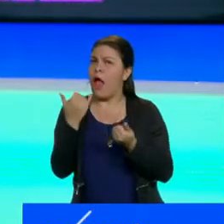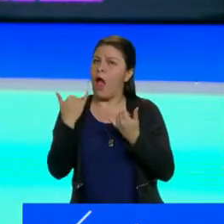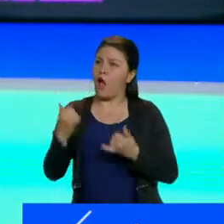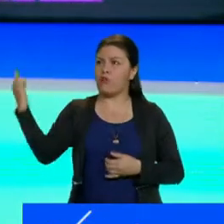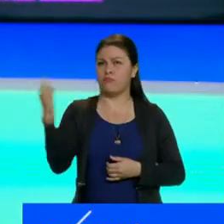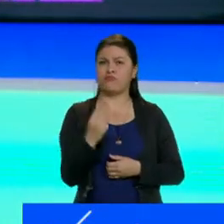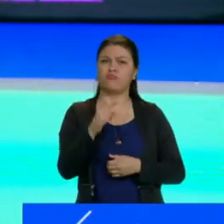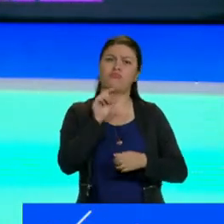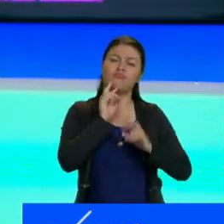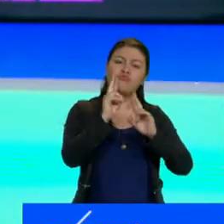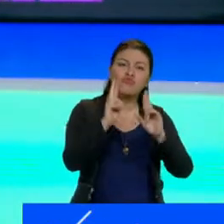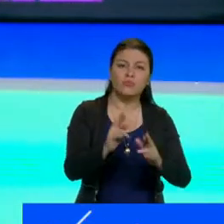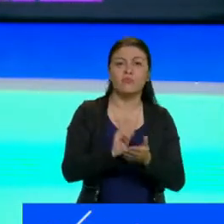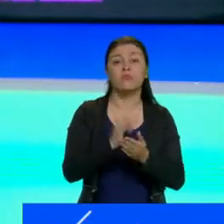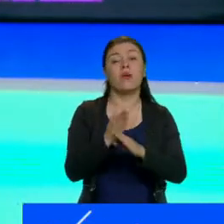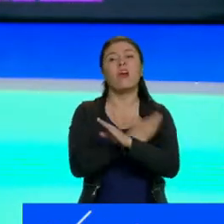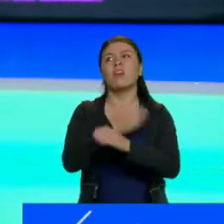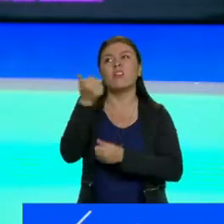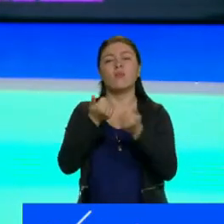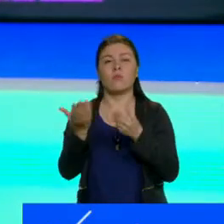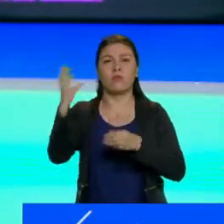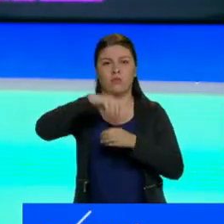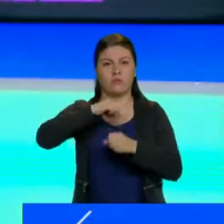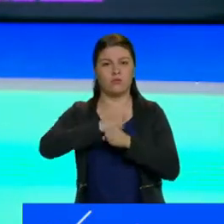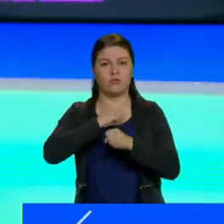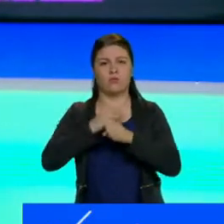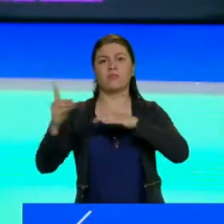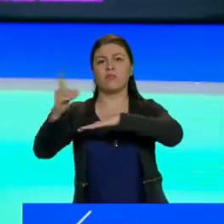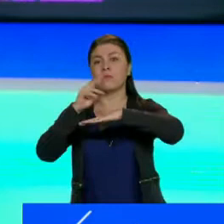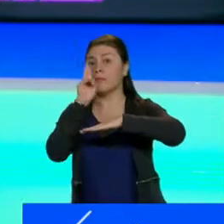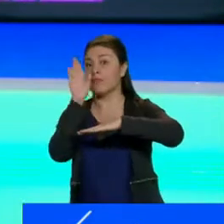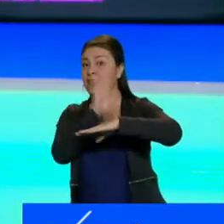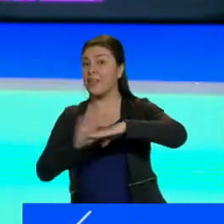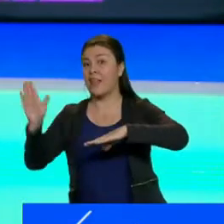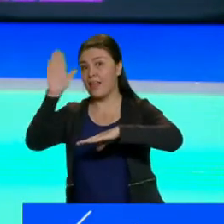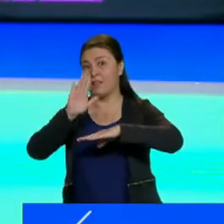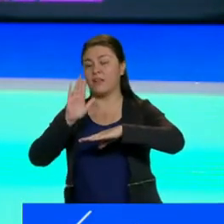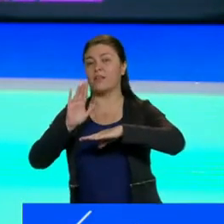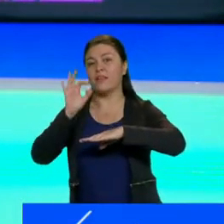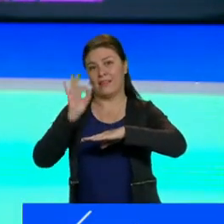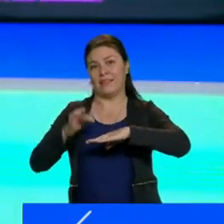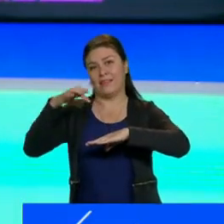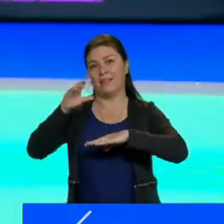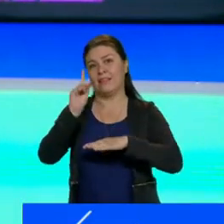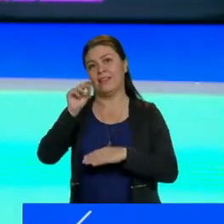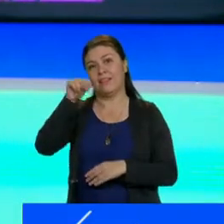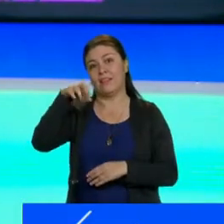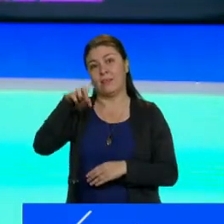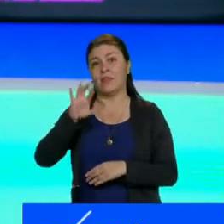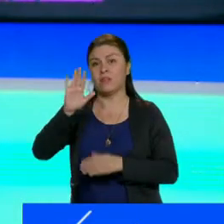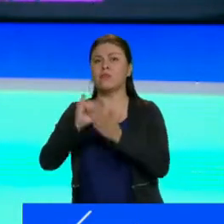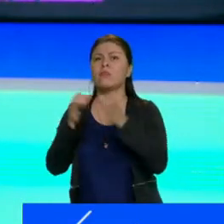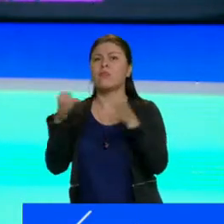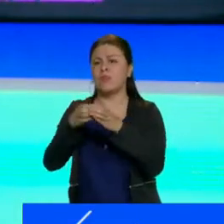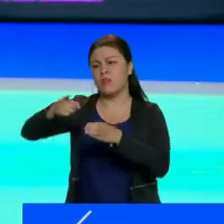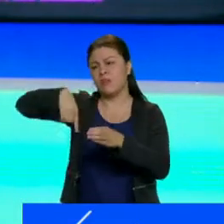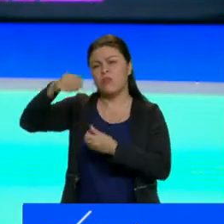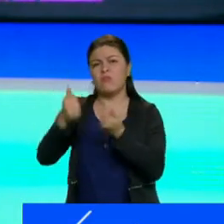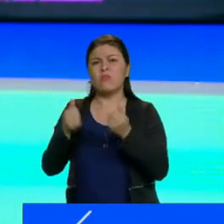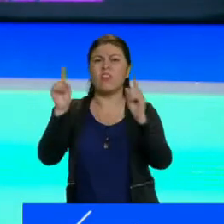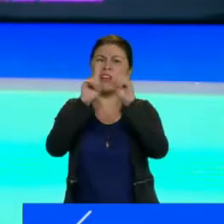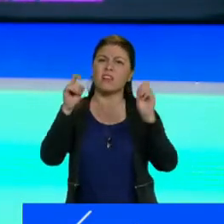muy vinculada en el pasado al Departamento Nacional de Planeación, precisamente en estas áreas que tienen que ver con la